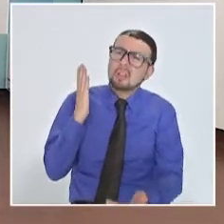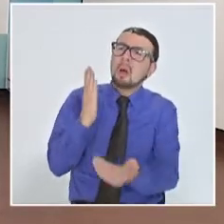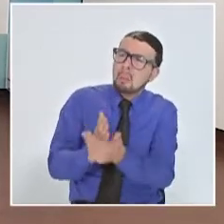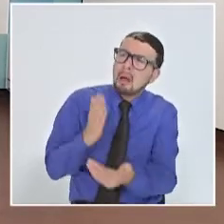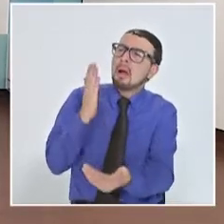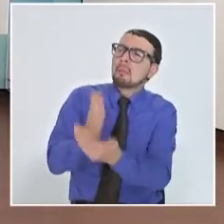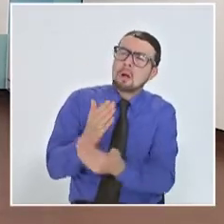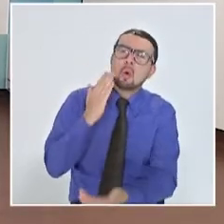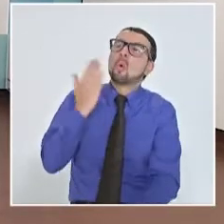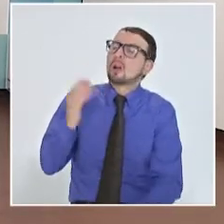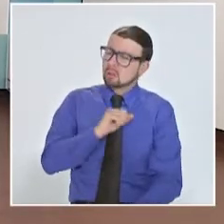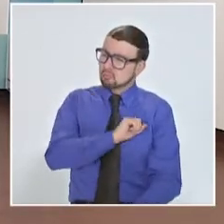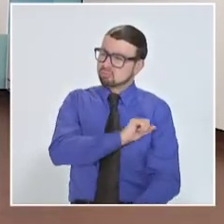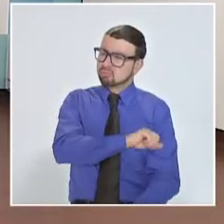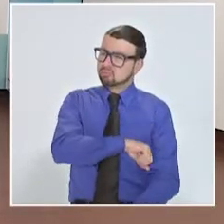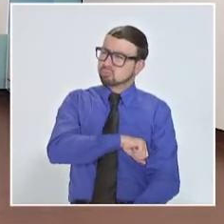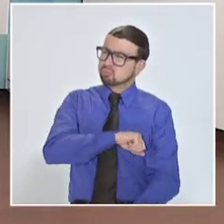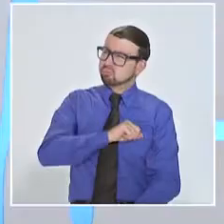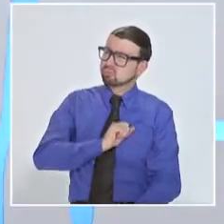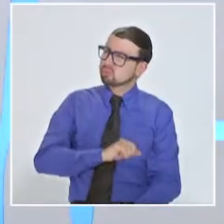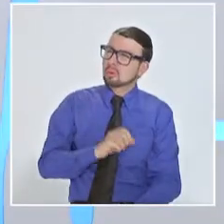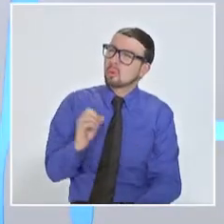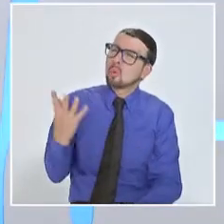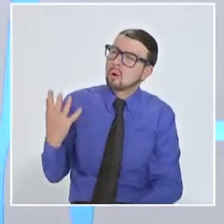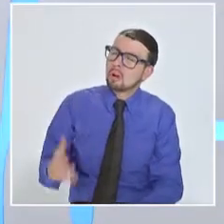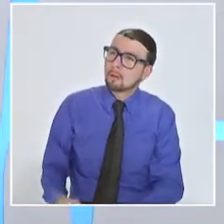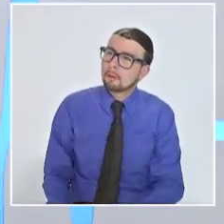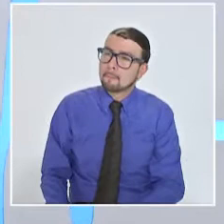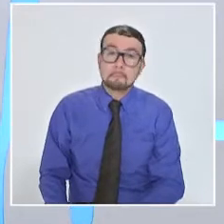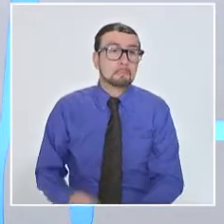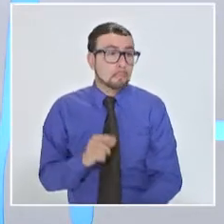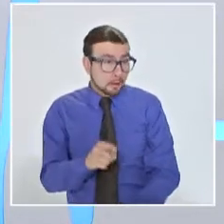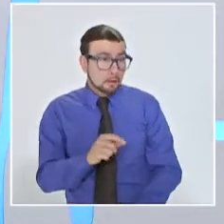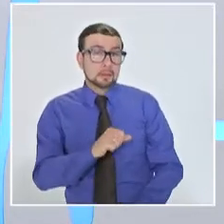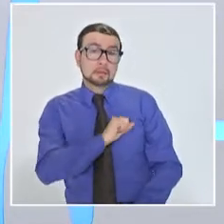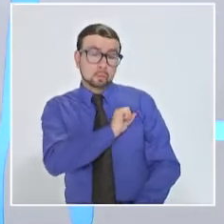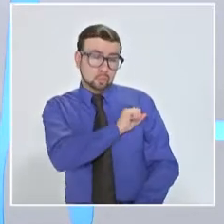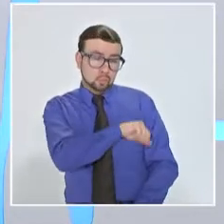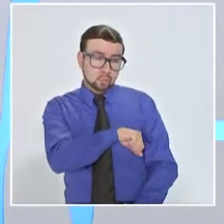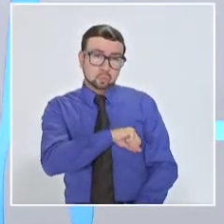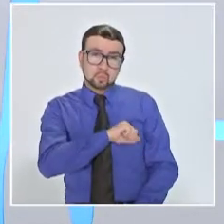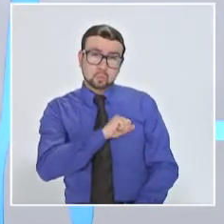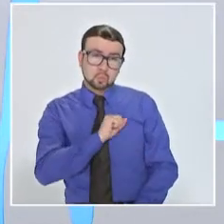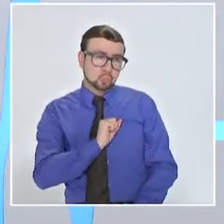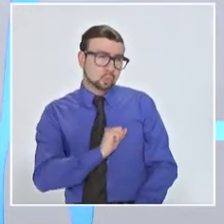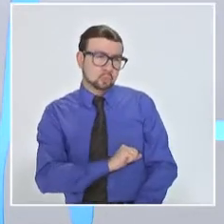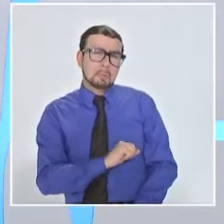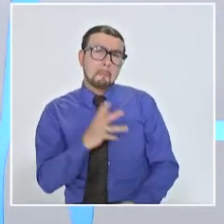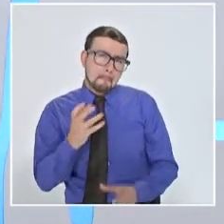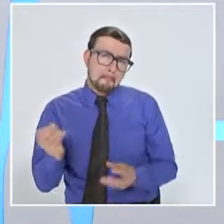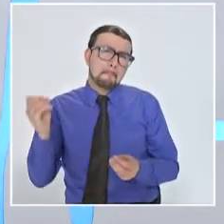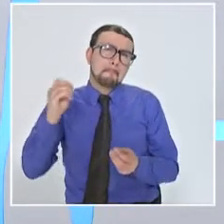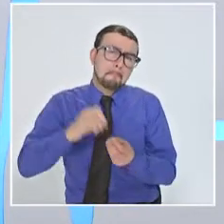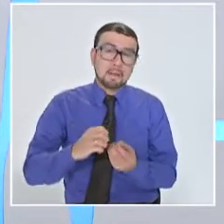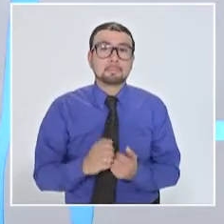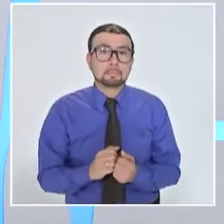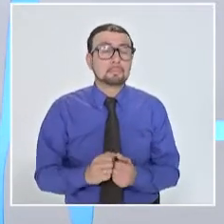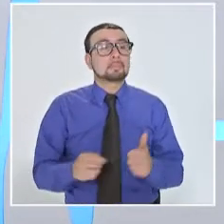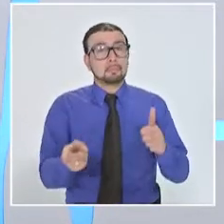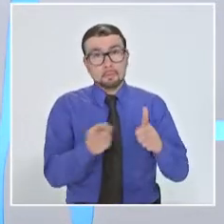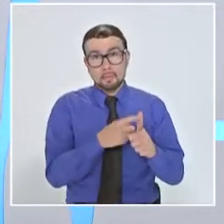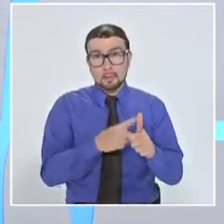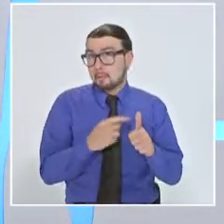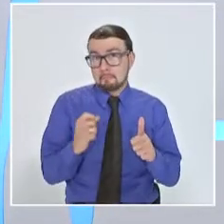ahora? ¿Cada cuánto? Bueno, la ecografía es un examen complementario. Cuando nosotros hablamos de tamizaje, el otro